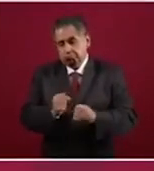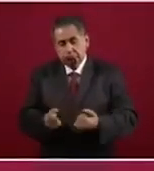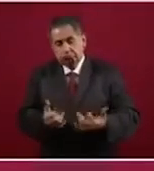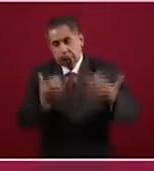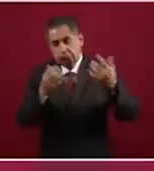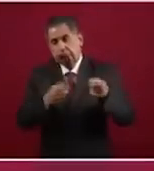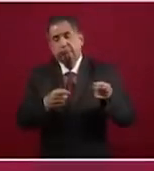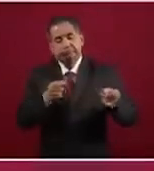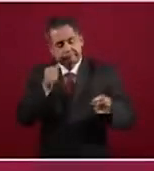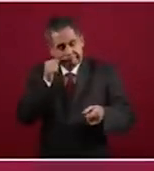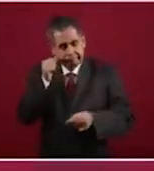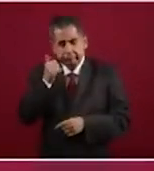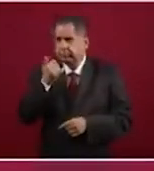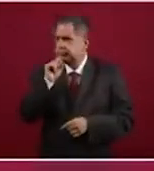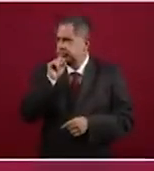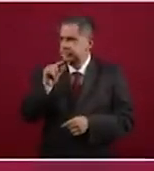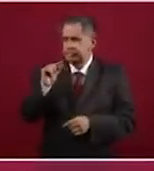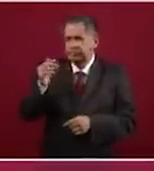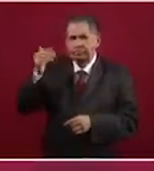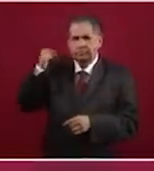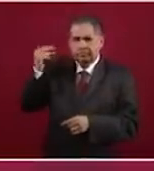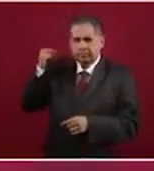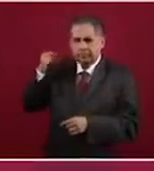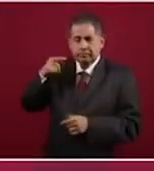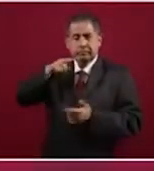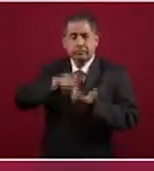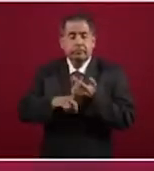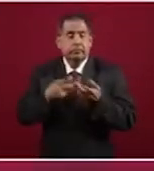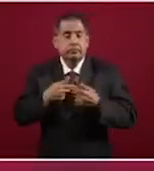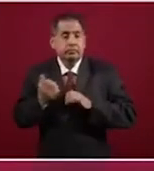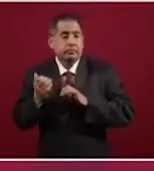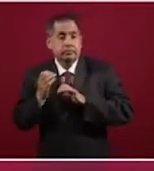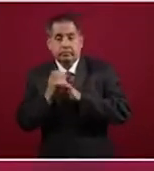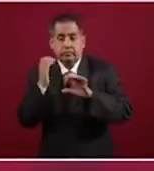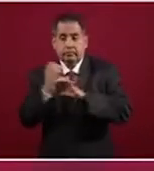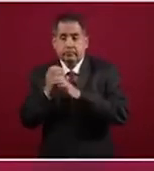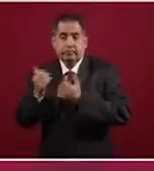Y hace poco unos transportistas